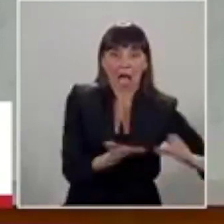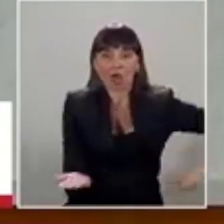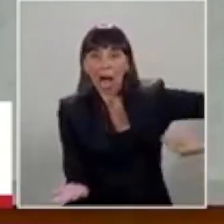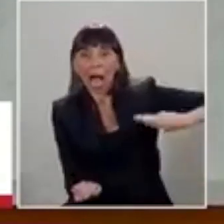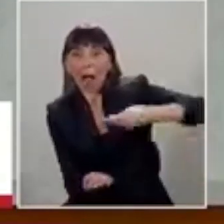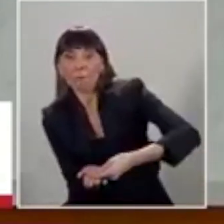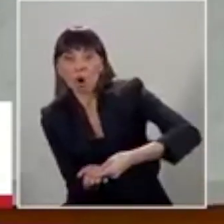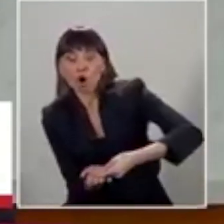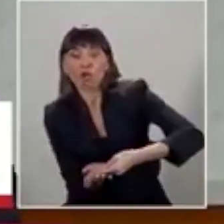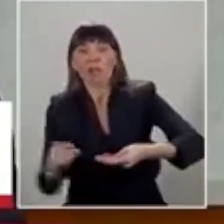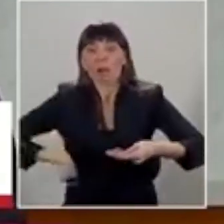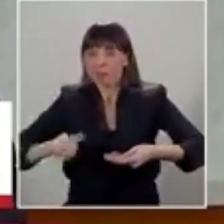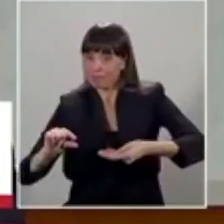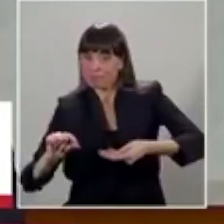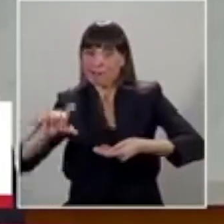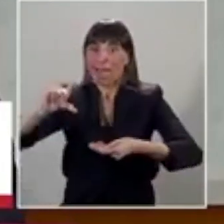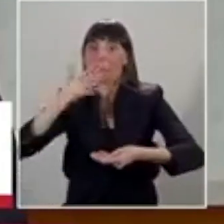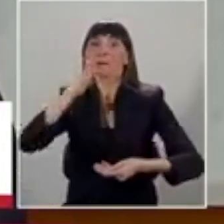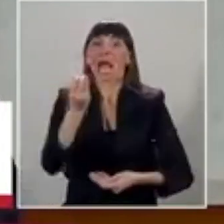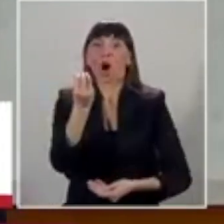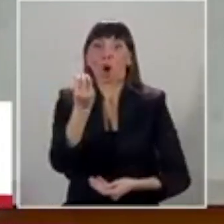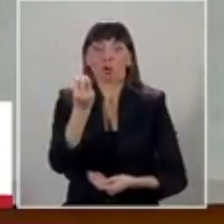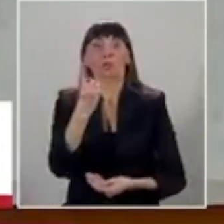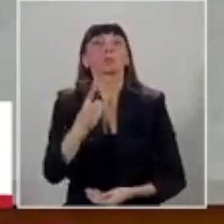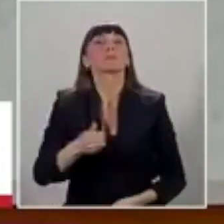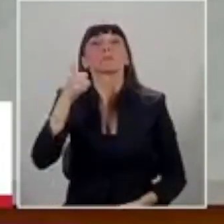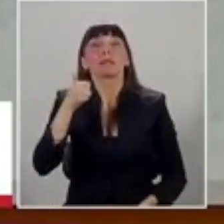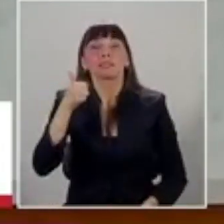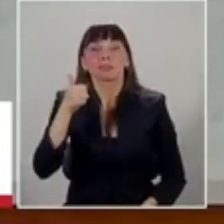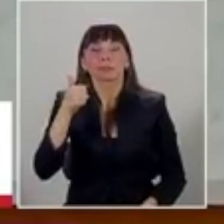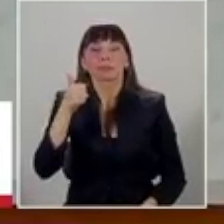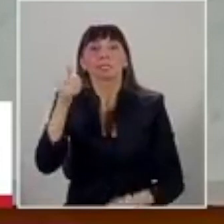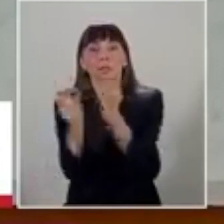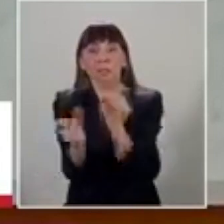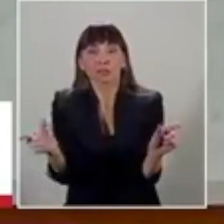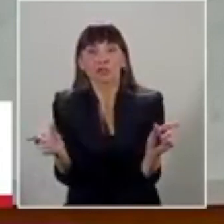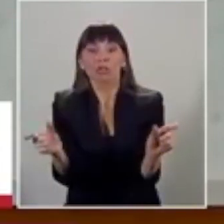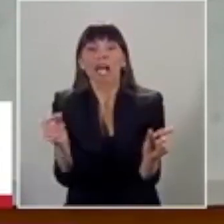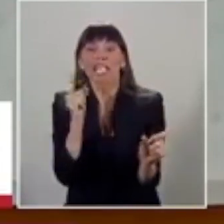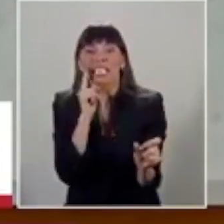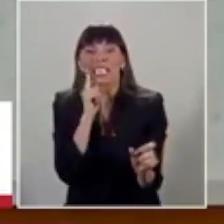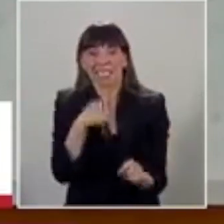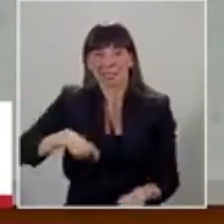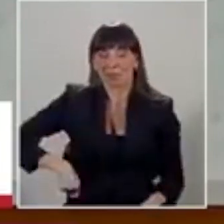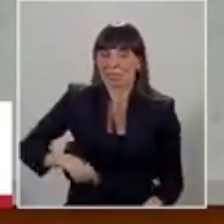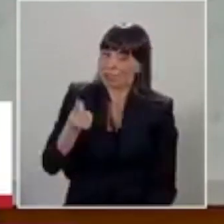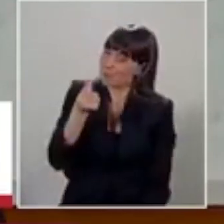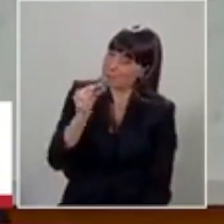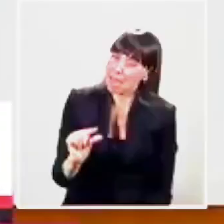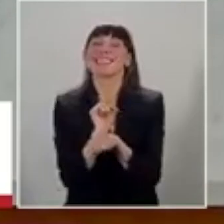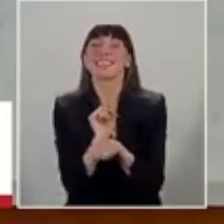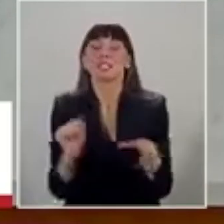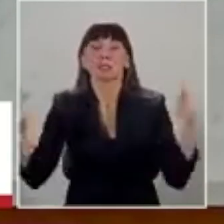Estado para mejorar las pensiones, especialmente de los que tienen las más bajas pensiones en